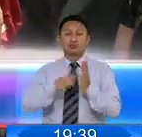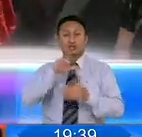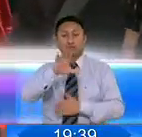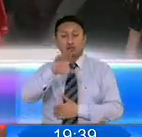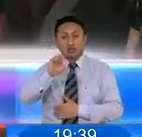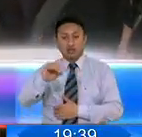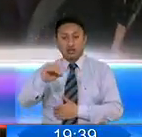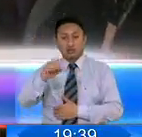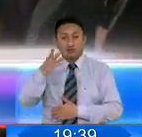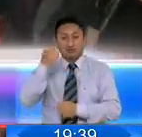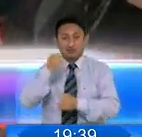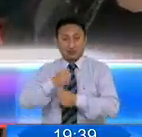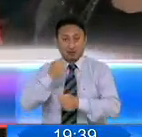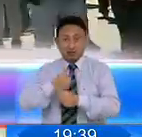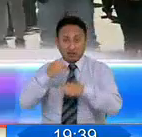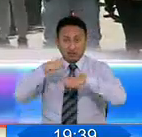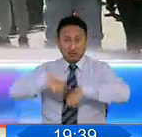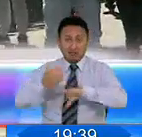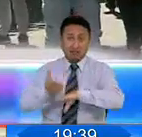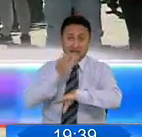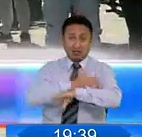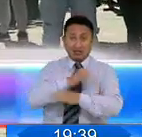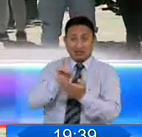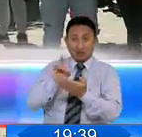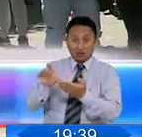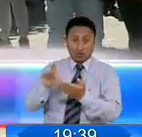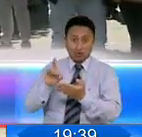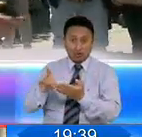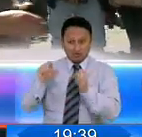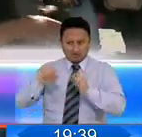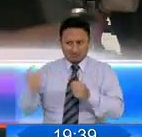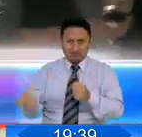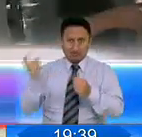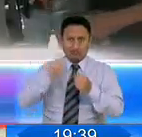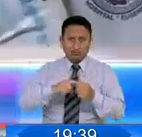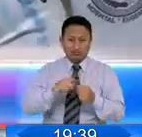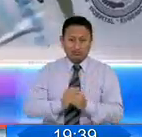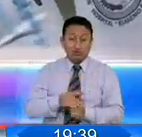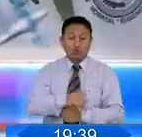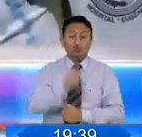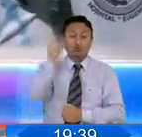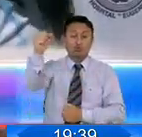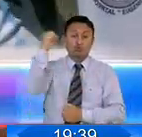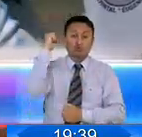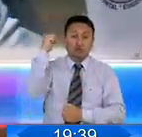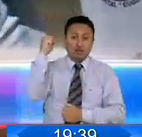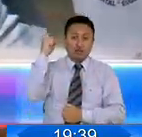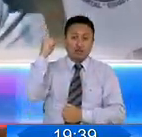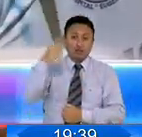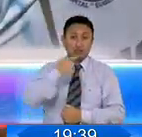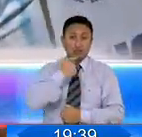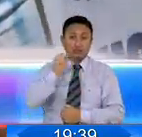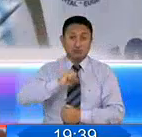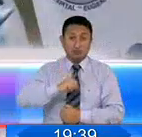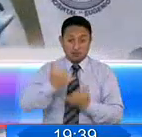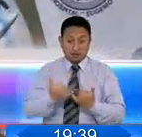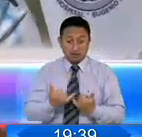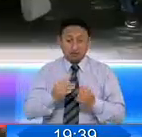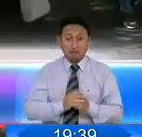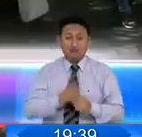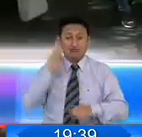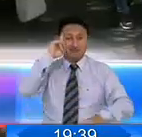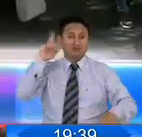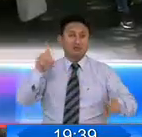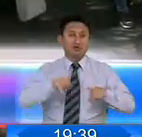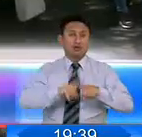y trabajadores que habrían sido despedidos el año anterior. Los sindicatos de los trabajadores de la salud aseguraron que esto fue parte de un acuerdo con